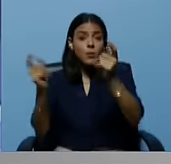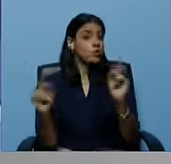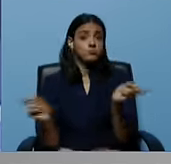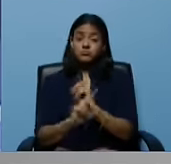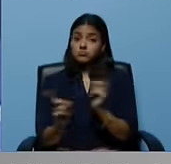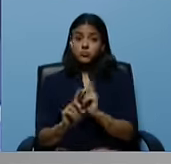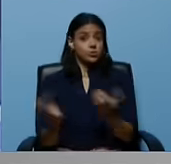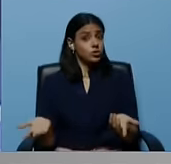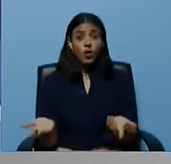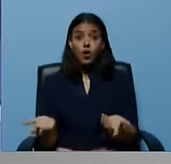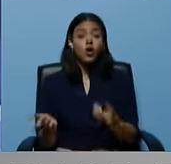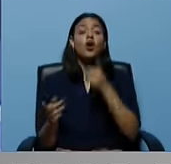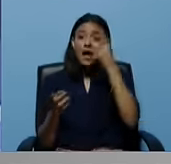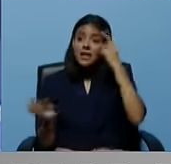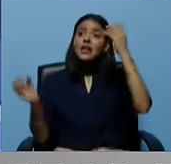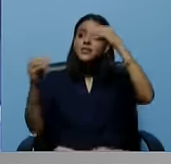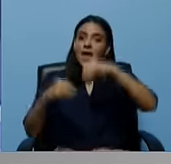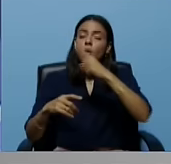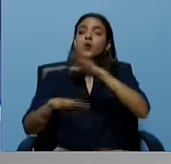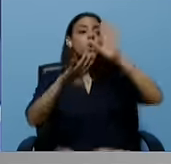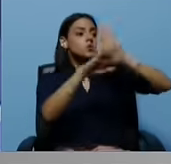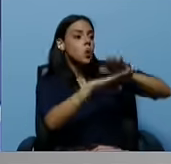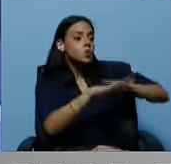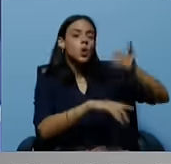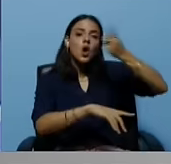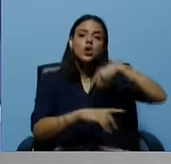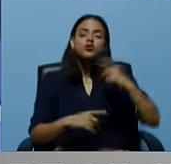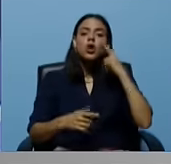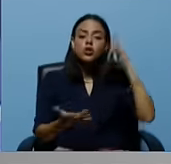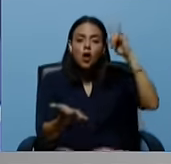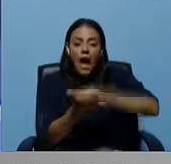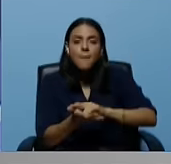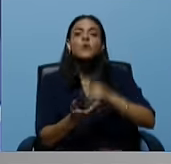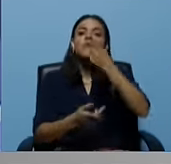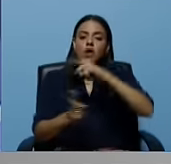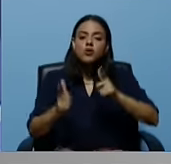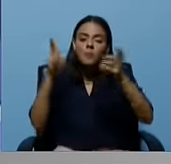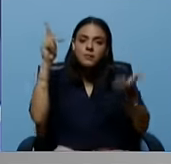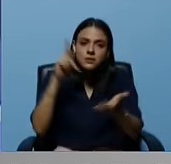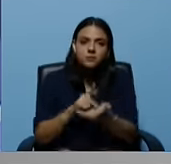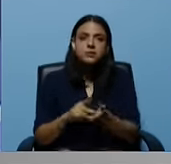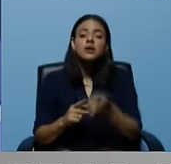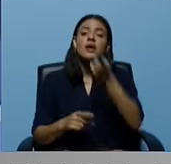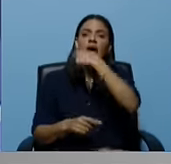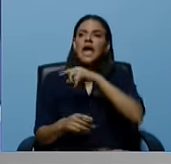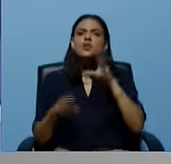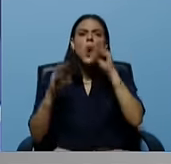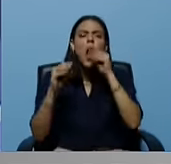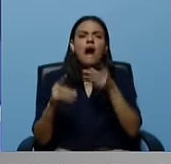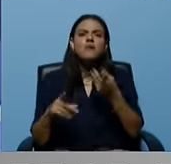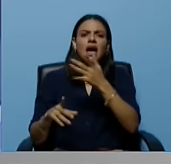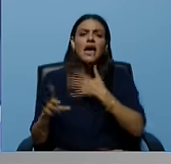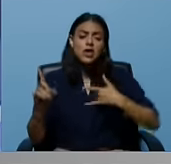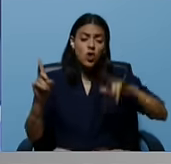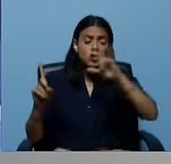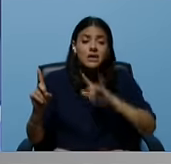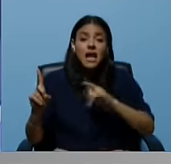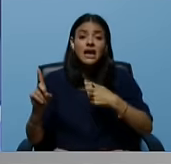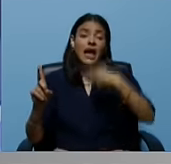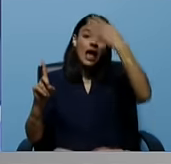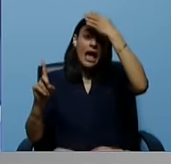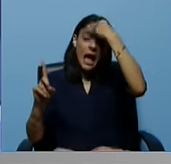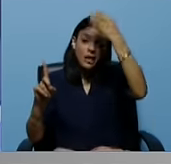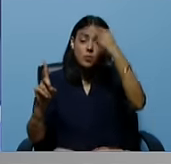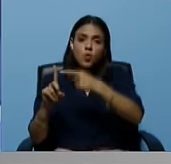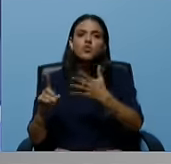Simón Bolívar y ahí se montó el señor González Urrutia. No, todo es producto de el deseo del señor González Urrutia de